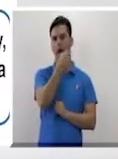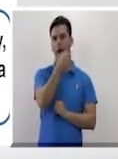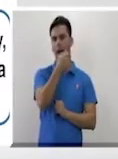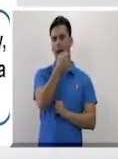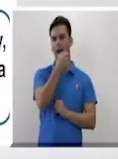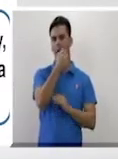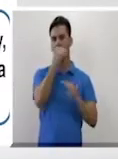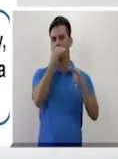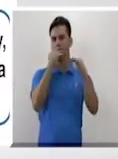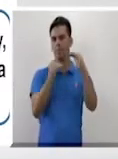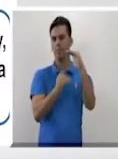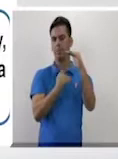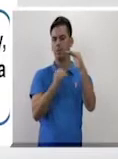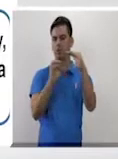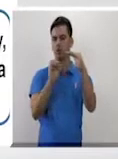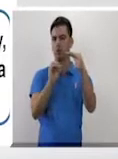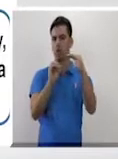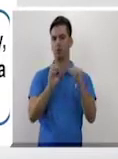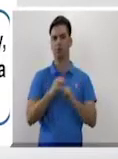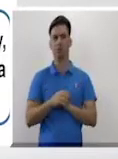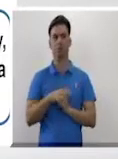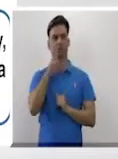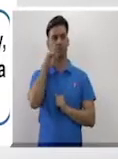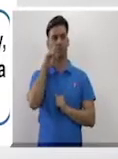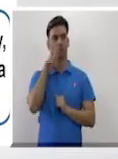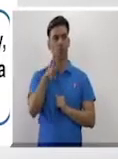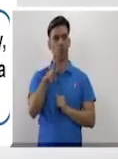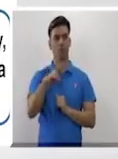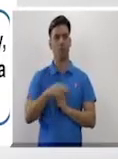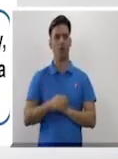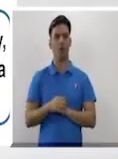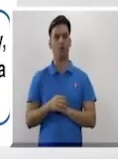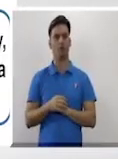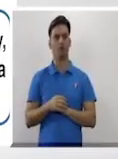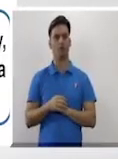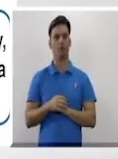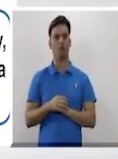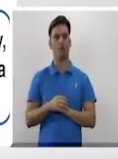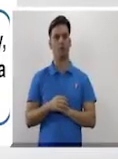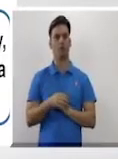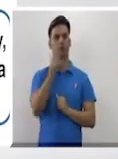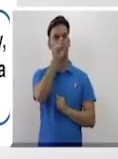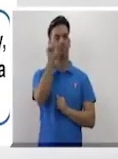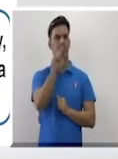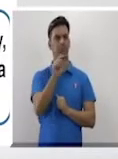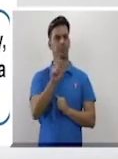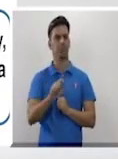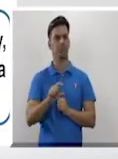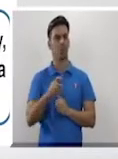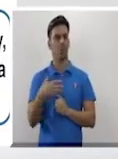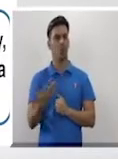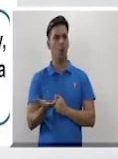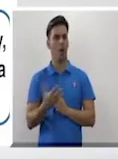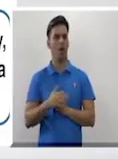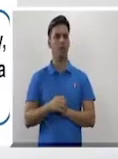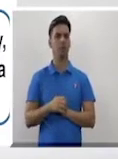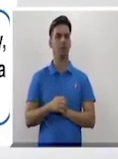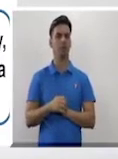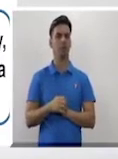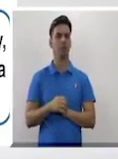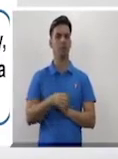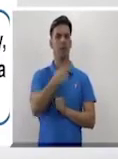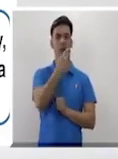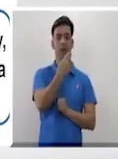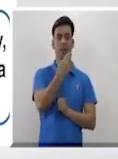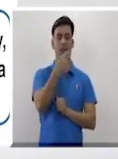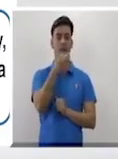que 0. Vamos a observar de todas las opciones que nos dan. ¿Sí? H en X es la que A es